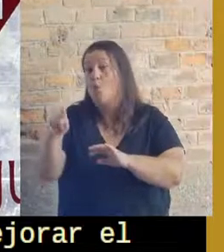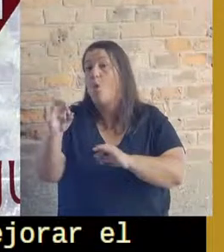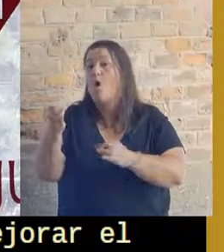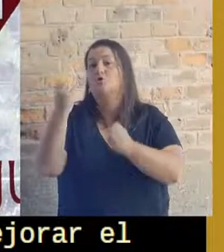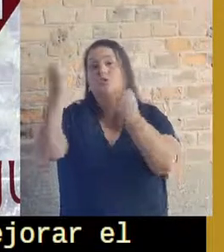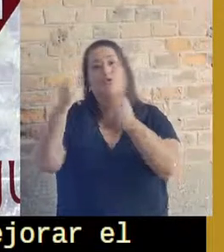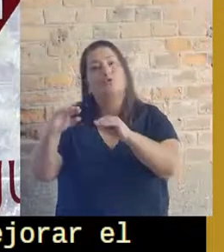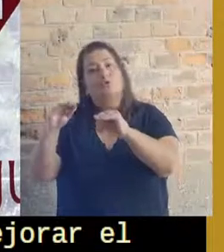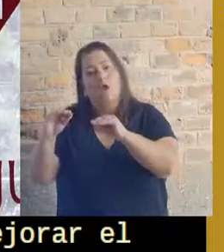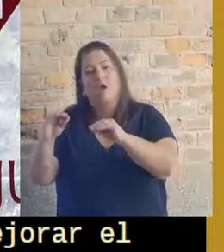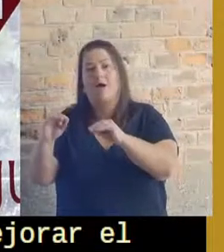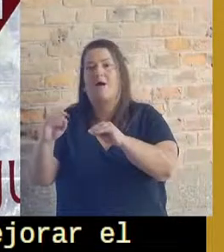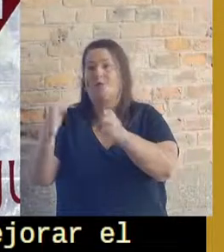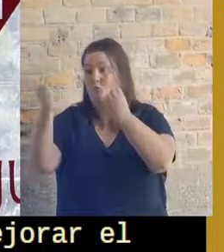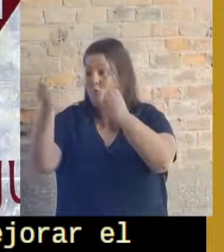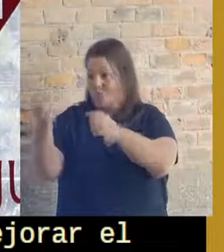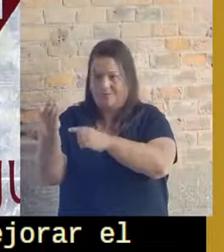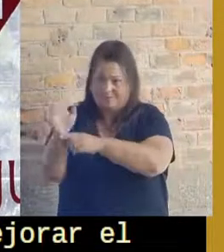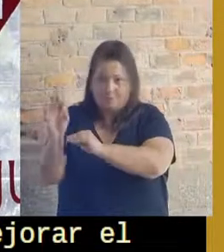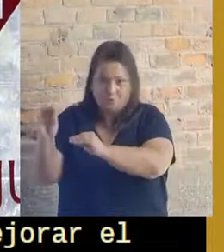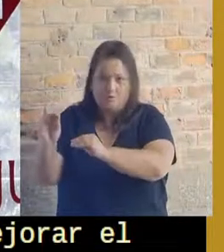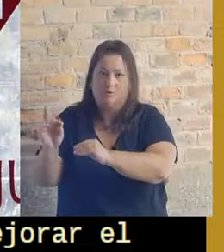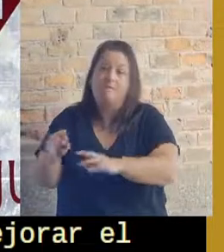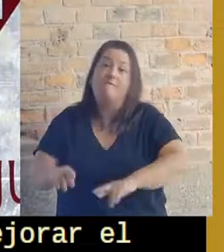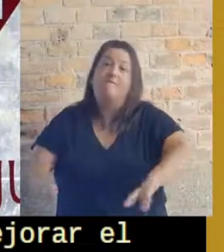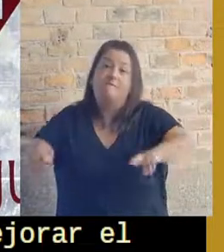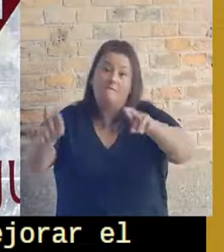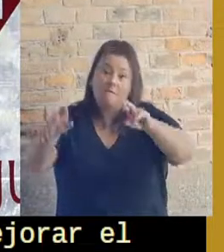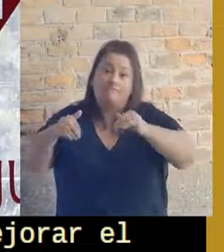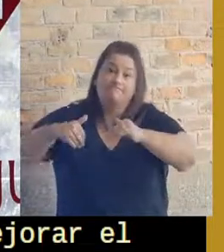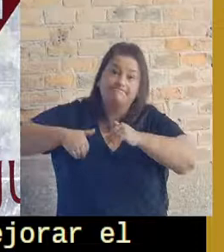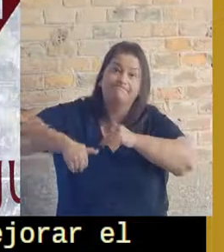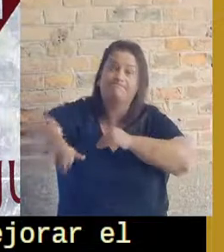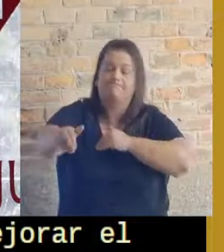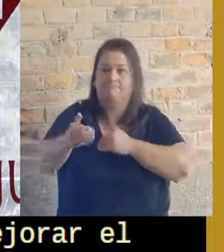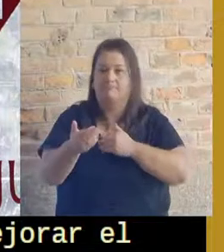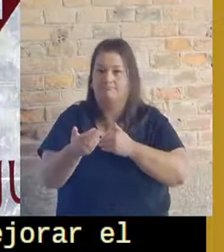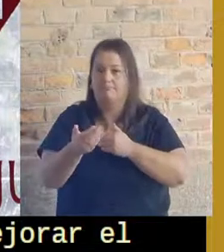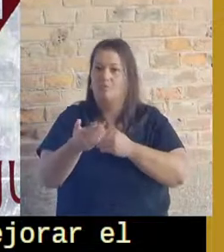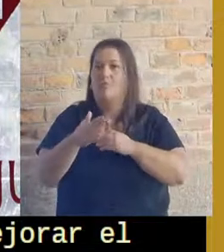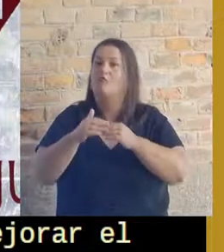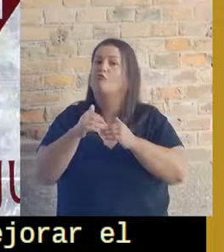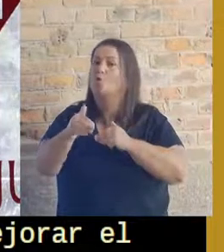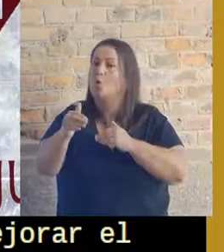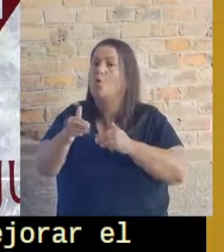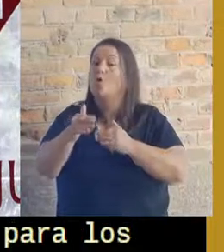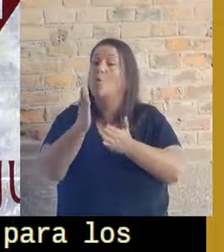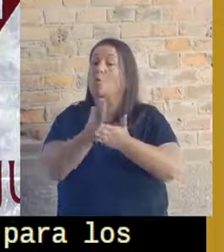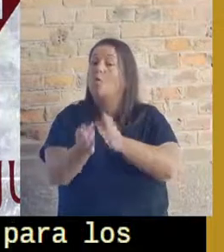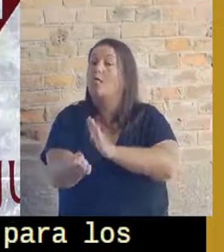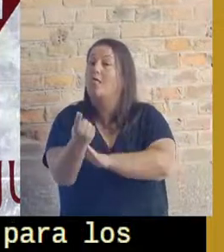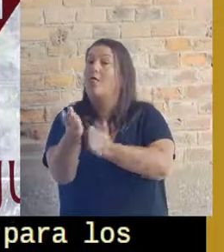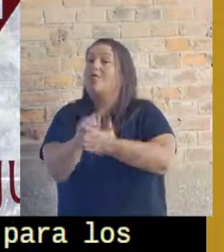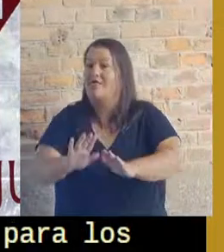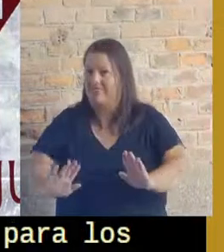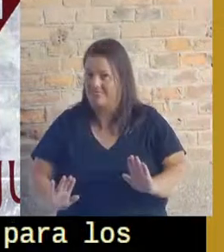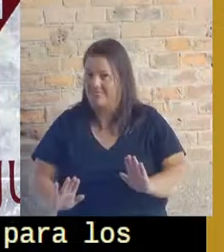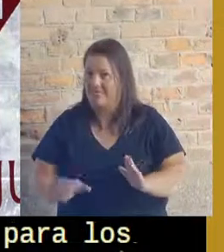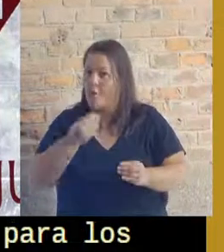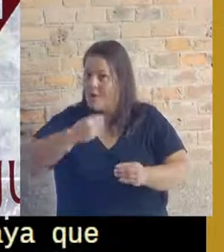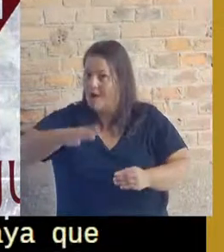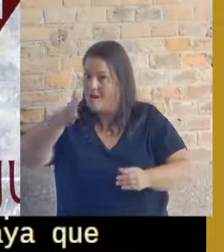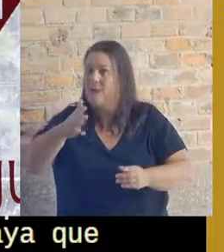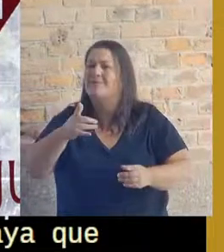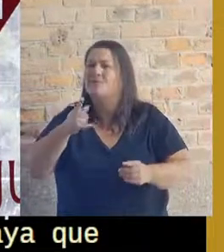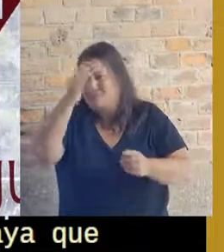institución la institución a la que representa para los próximos años un futuro curso que probablemente haya que también